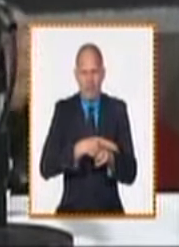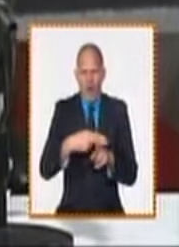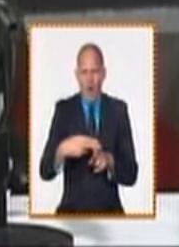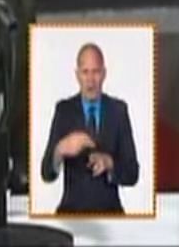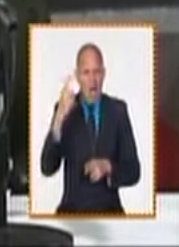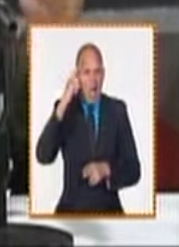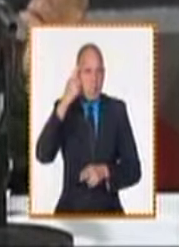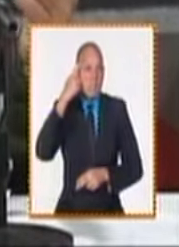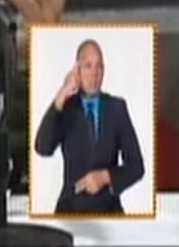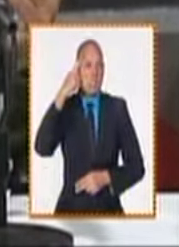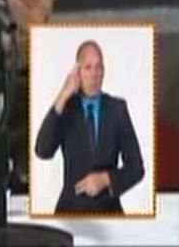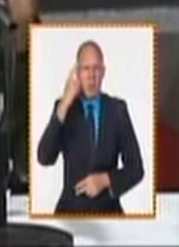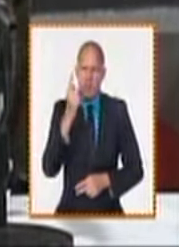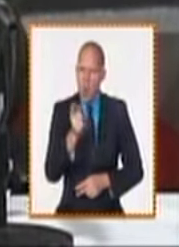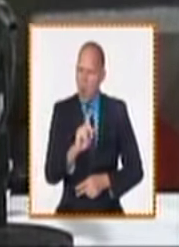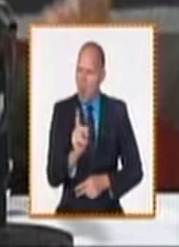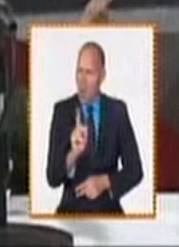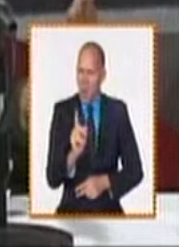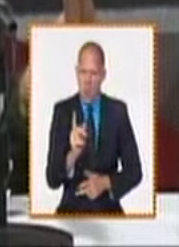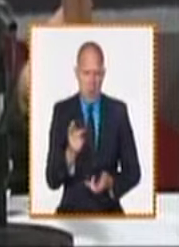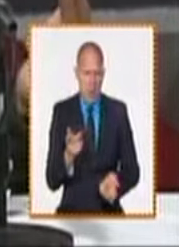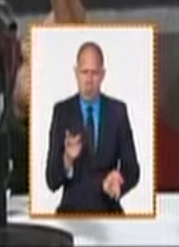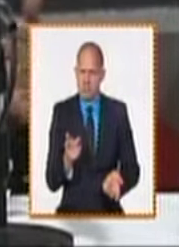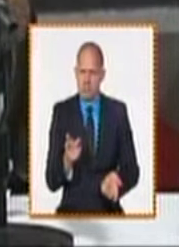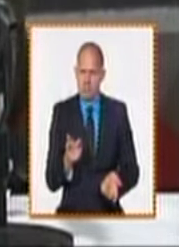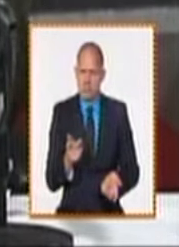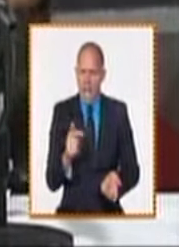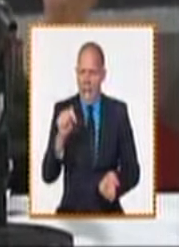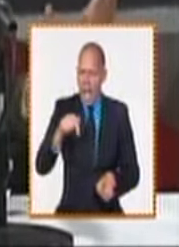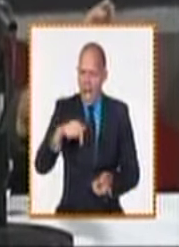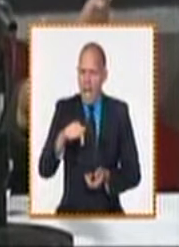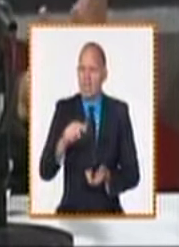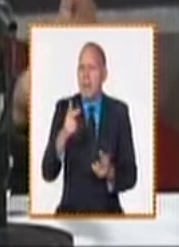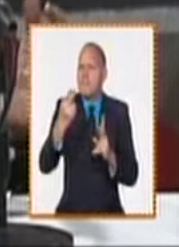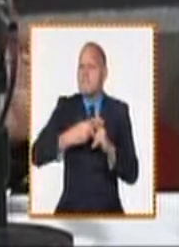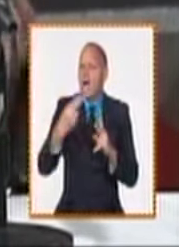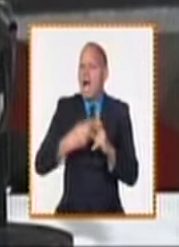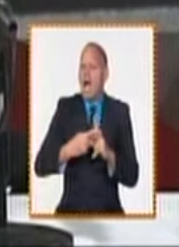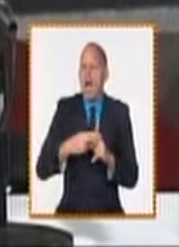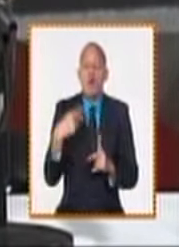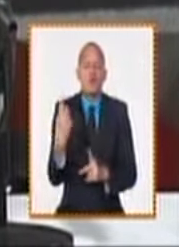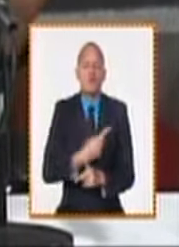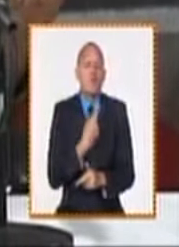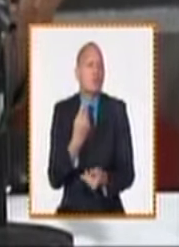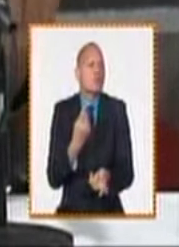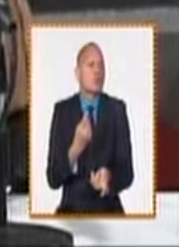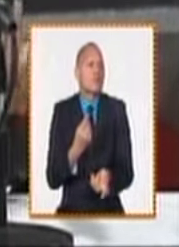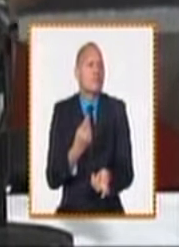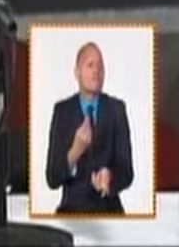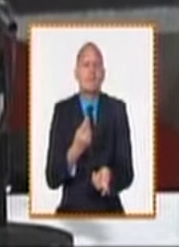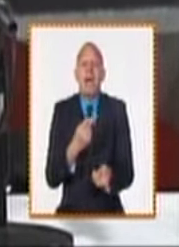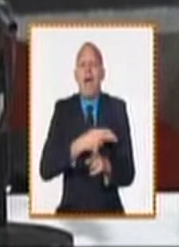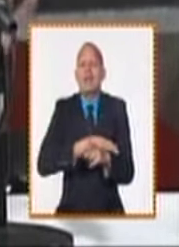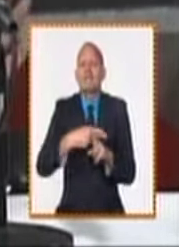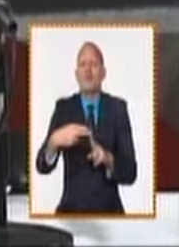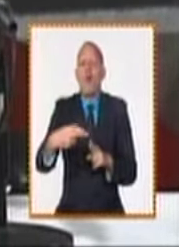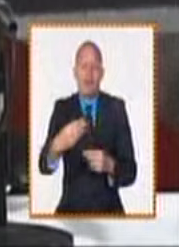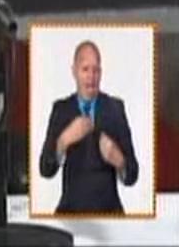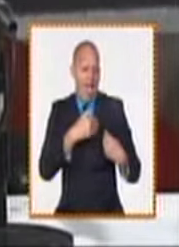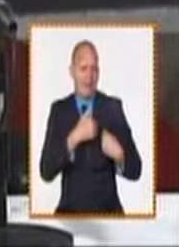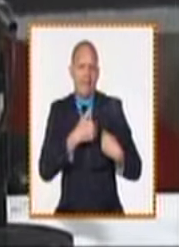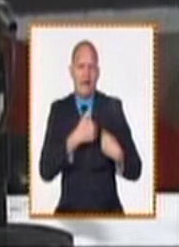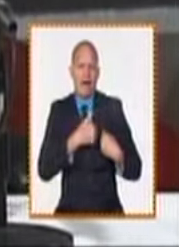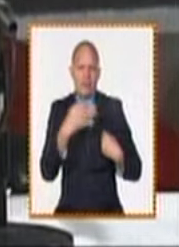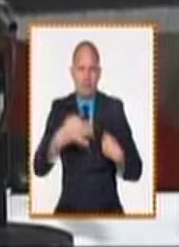bames cantamos la historia bailamos la historia declamamos la historia la escenificando porque estamos muy